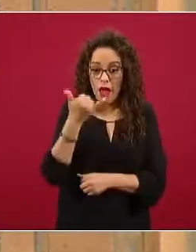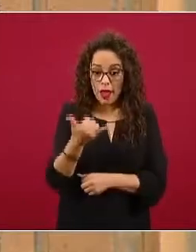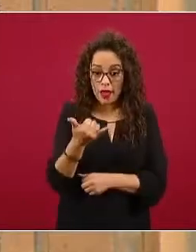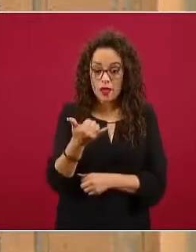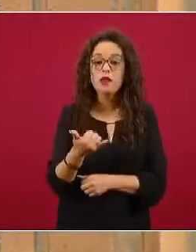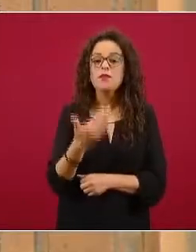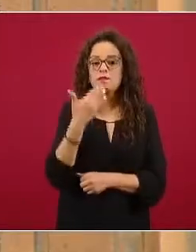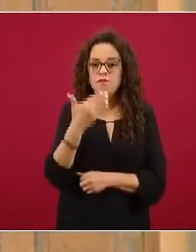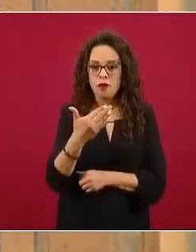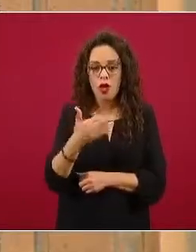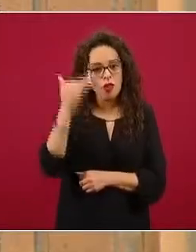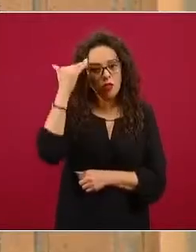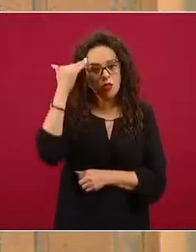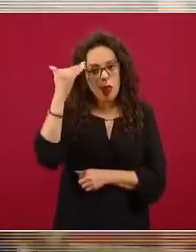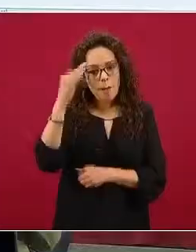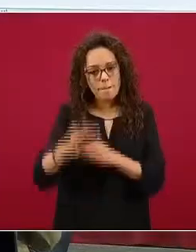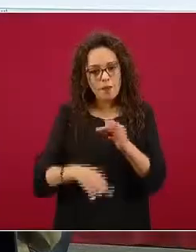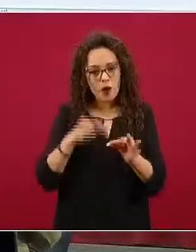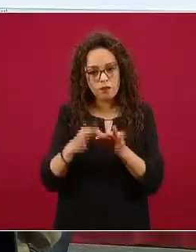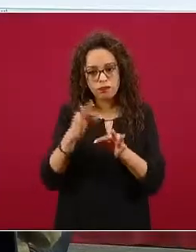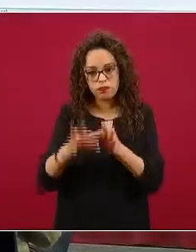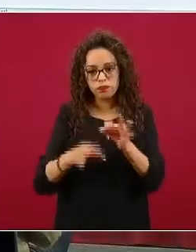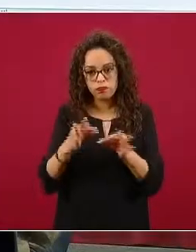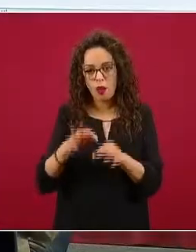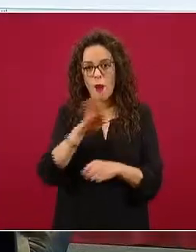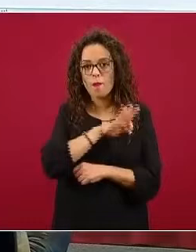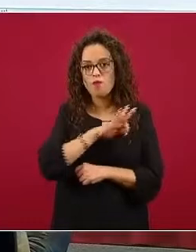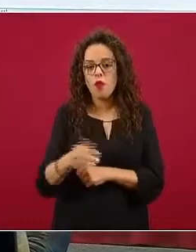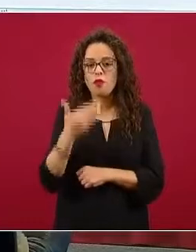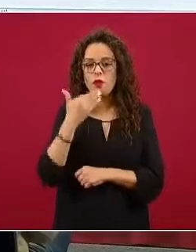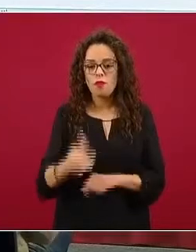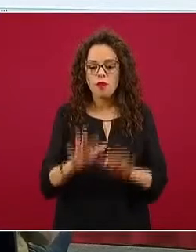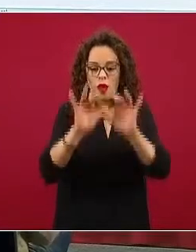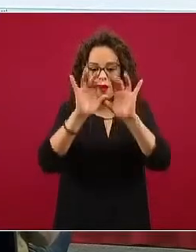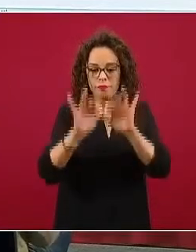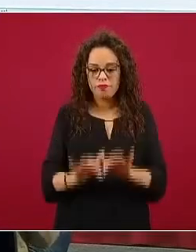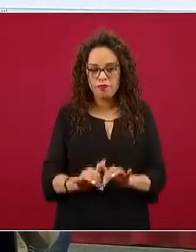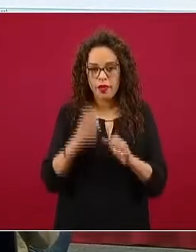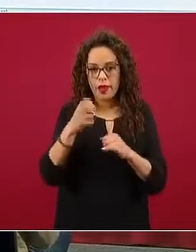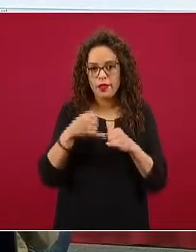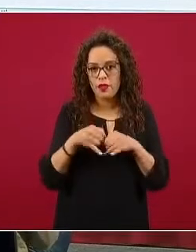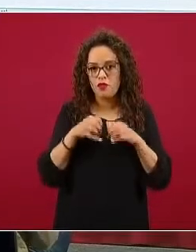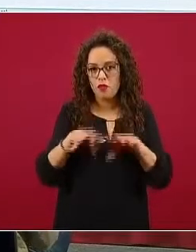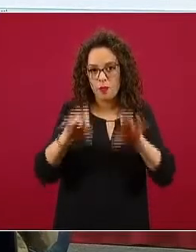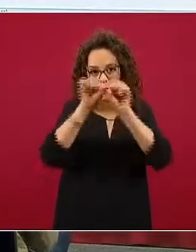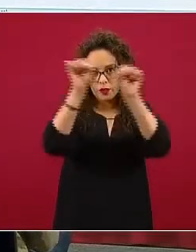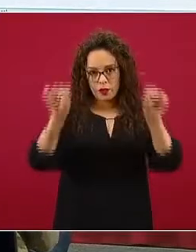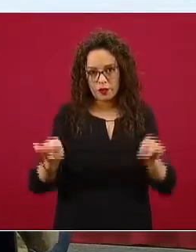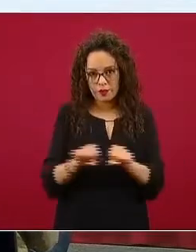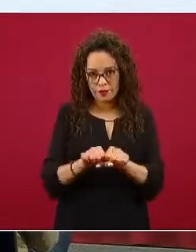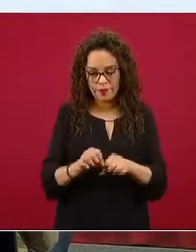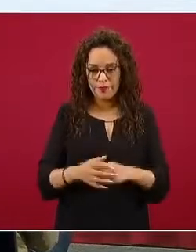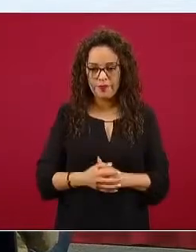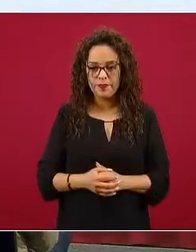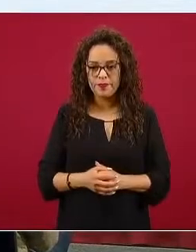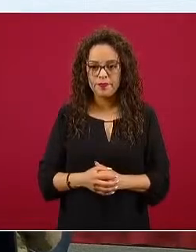tiempos establecidos para poder hacer el procesamiento de esta información. La que sigue, por favor.